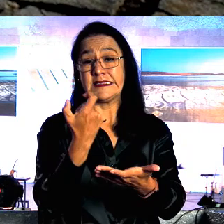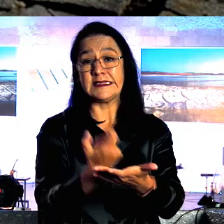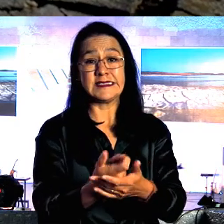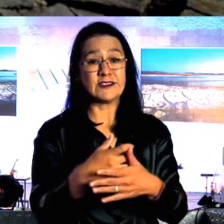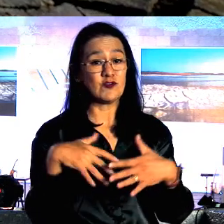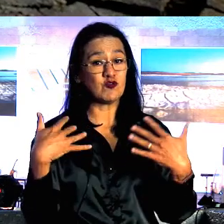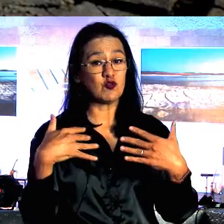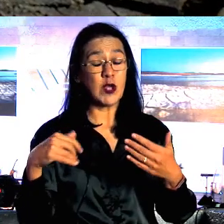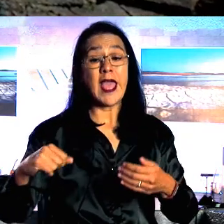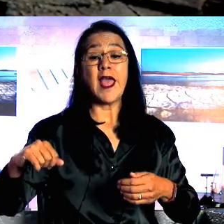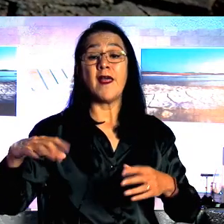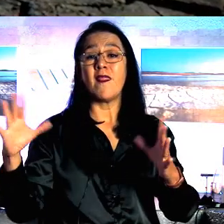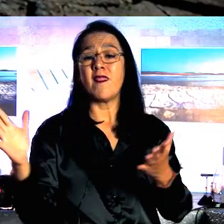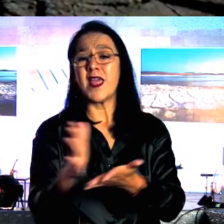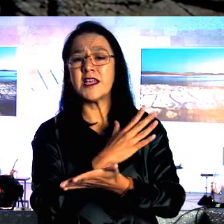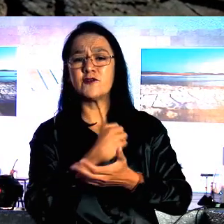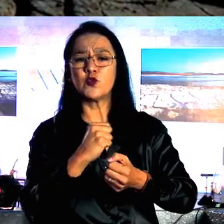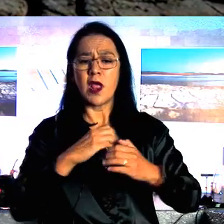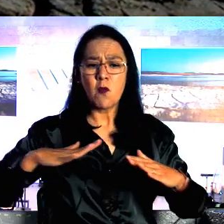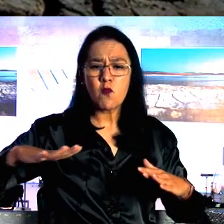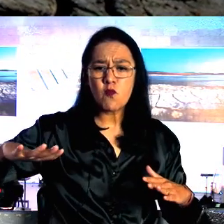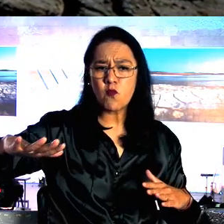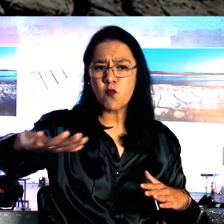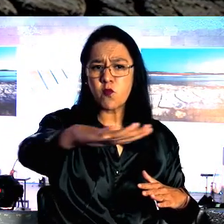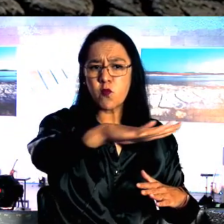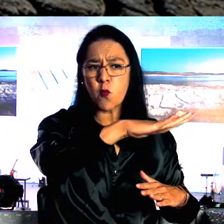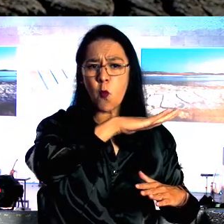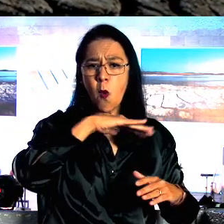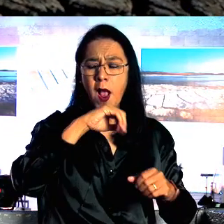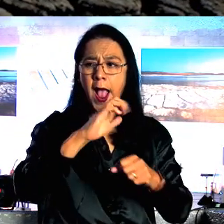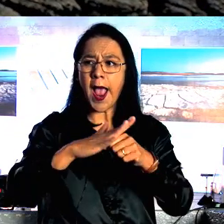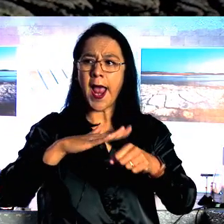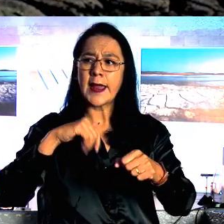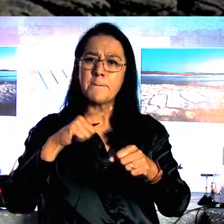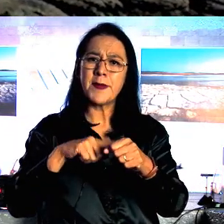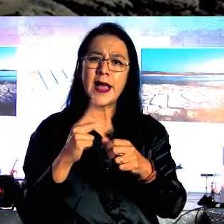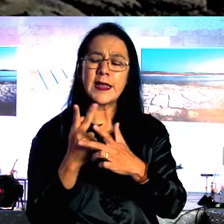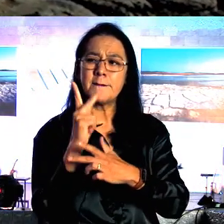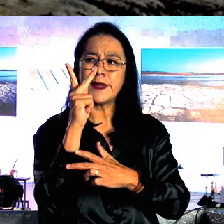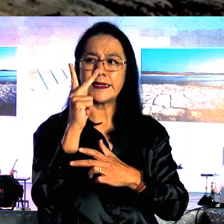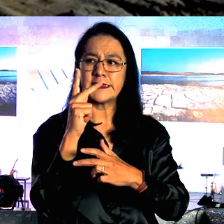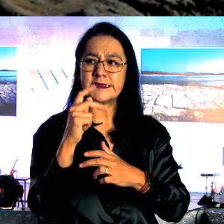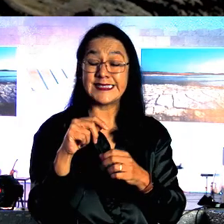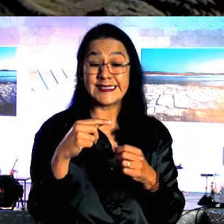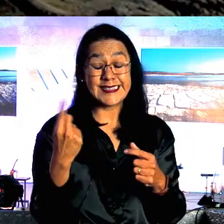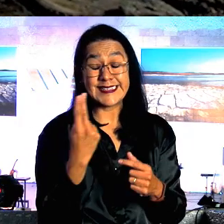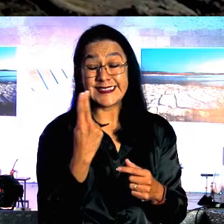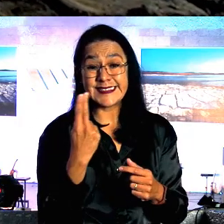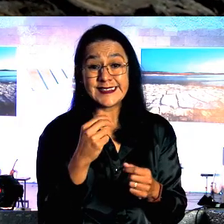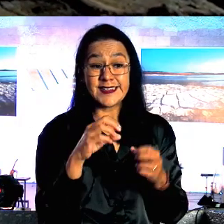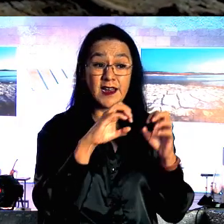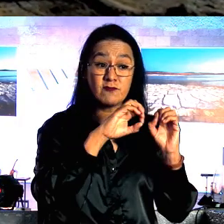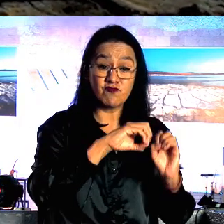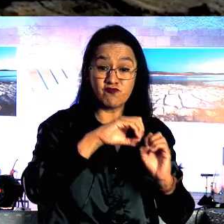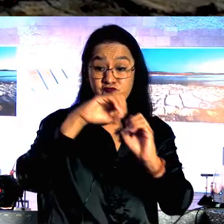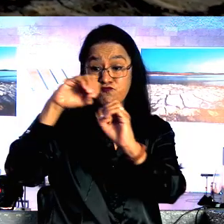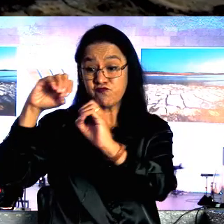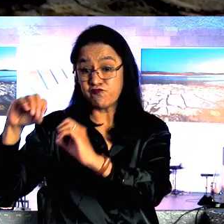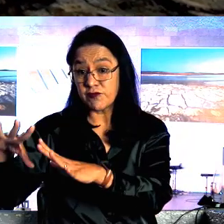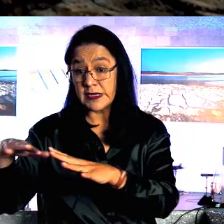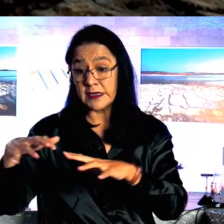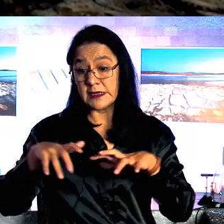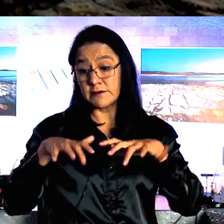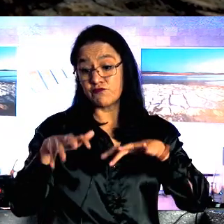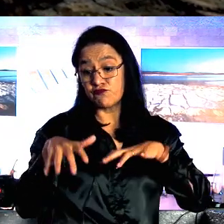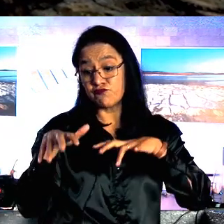ecosistemas, y hay migraciones forzosas de los seres vivos, los que pueden llegar a